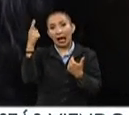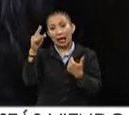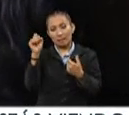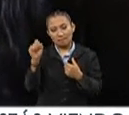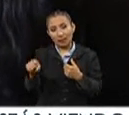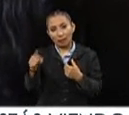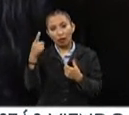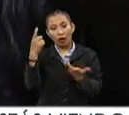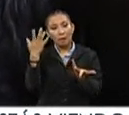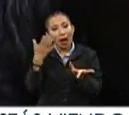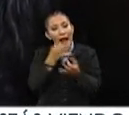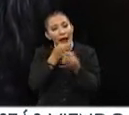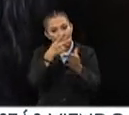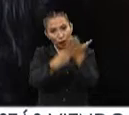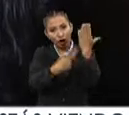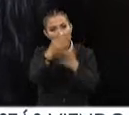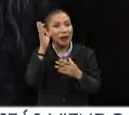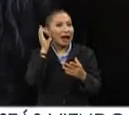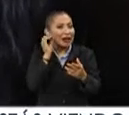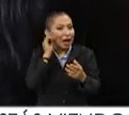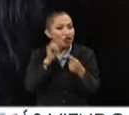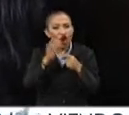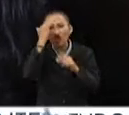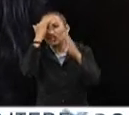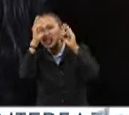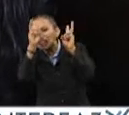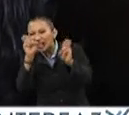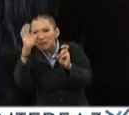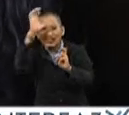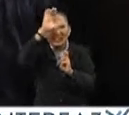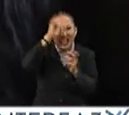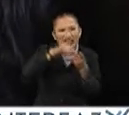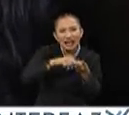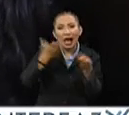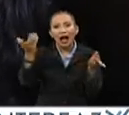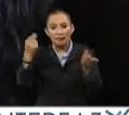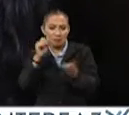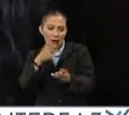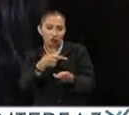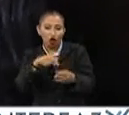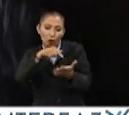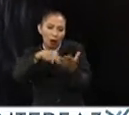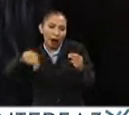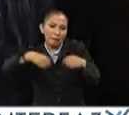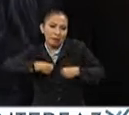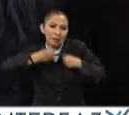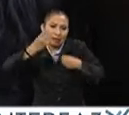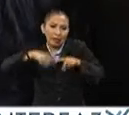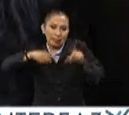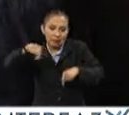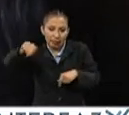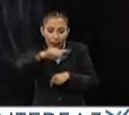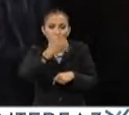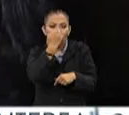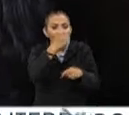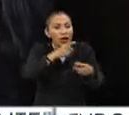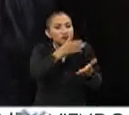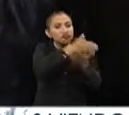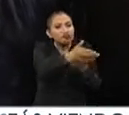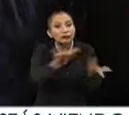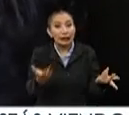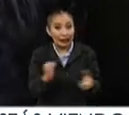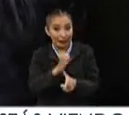y justamente van a hacer un programa de radio, van a conocer de un tema de ciencia, acorde también al lugar en donde viven, a la escuela en donde